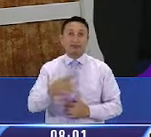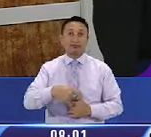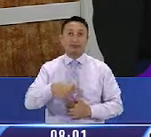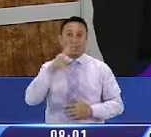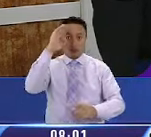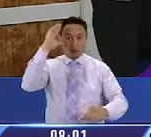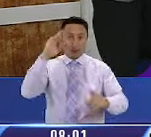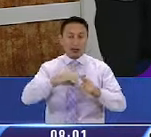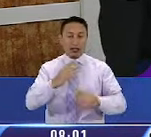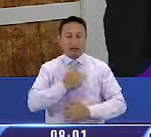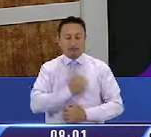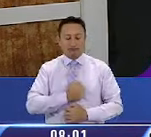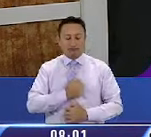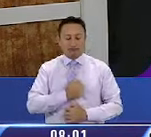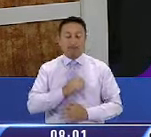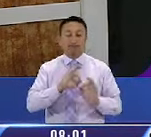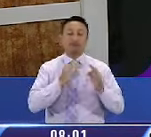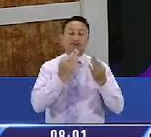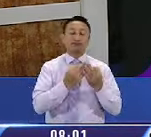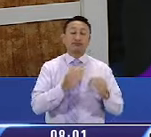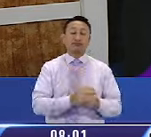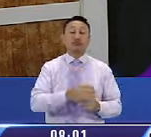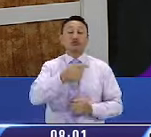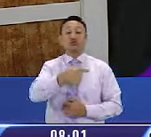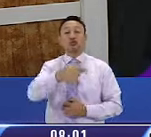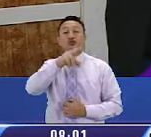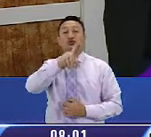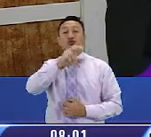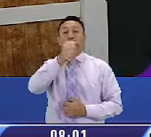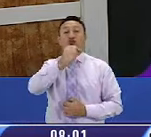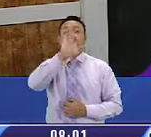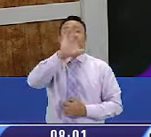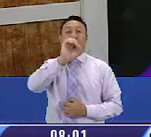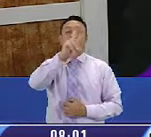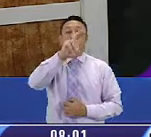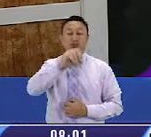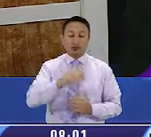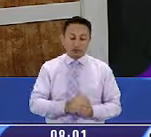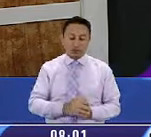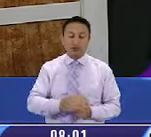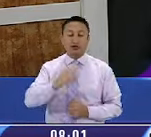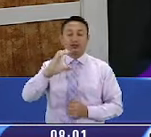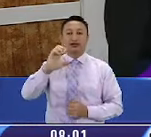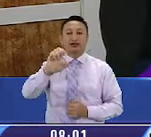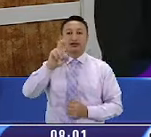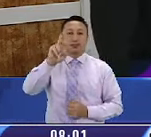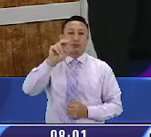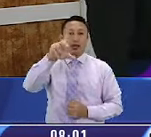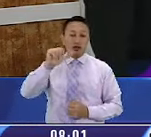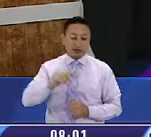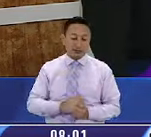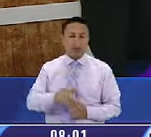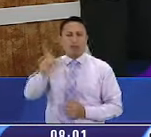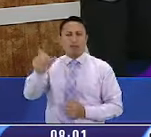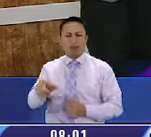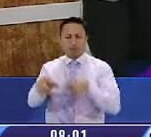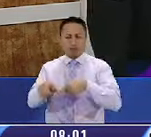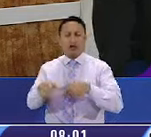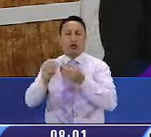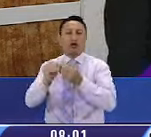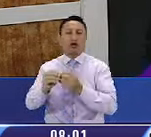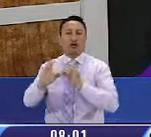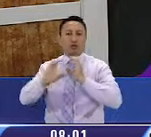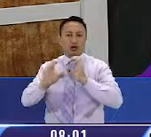más sentida nota de pesar a los familiares de Gustavo Ceballos Velázquez. ¿Quién es este personaje? Un formador de comunicadores,